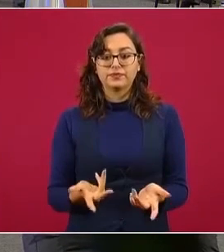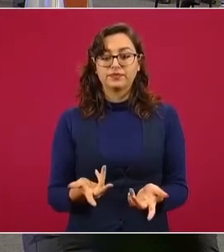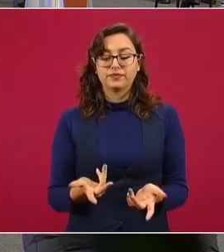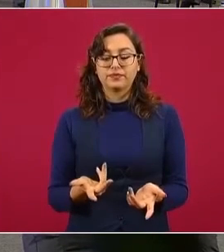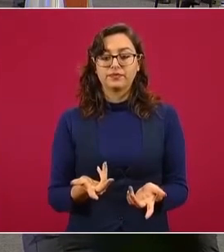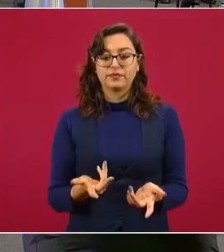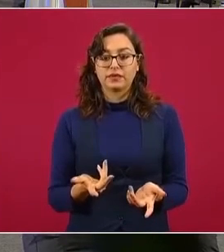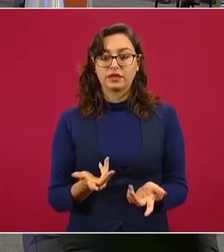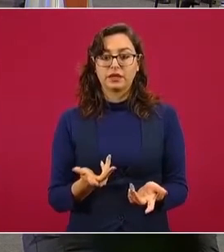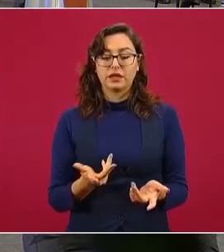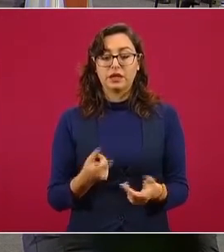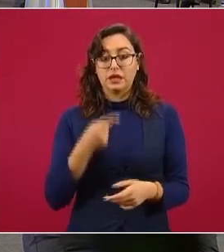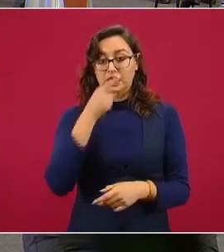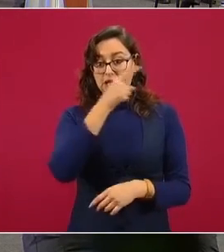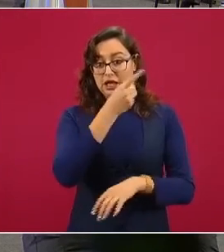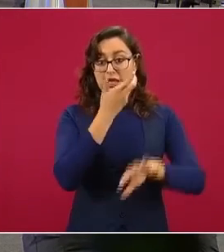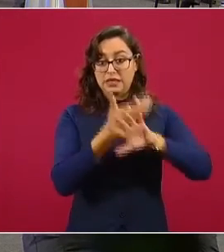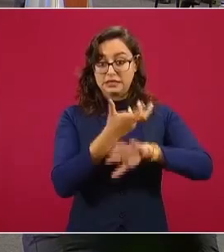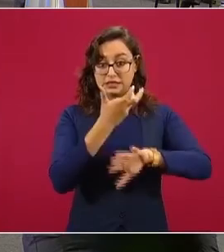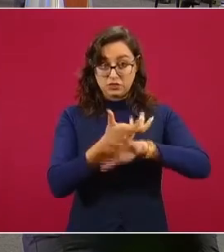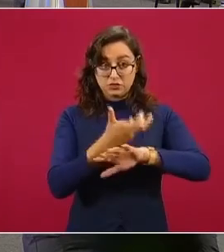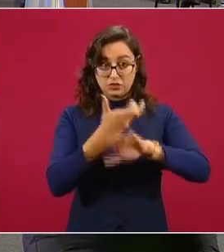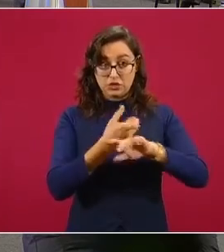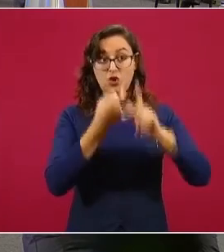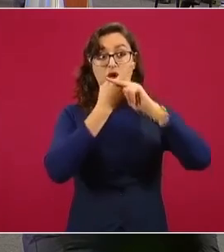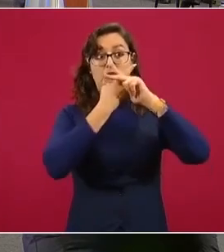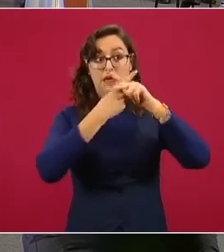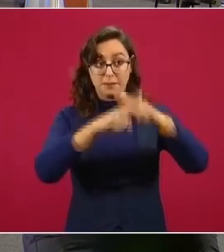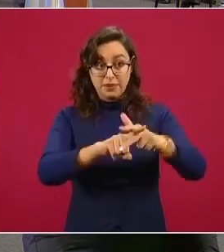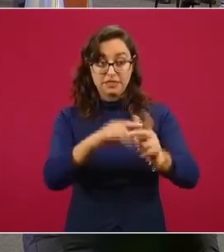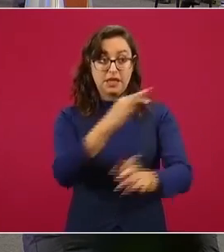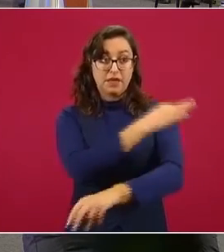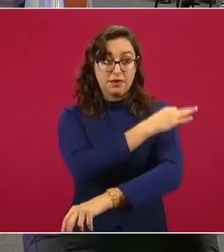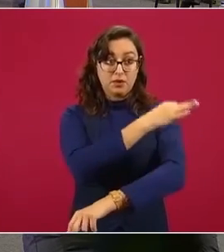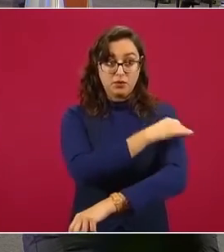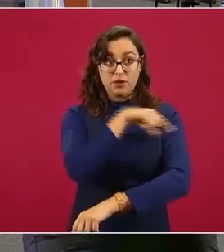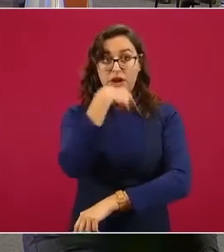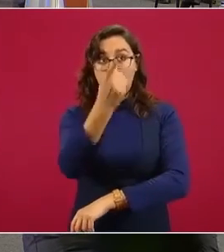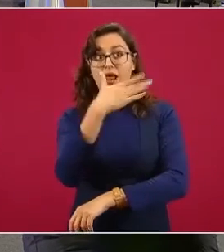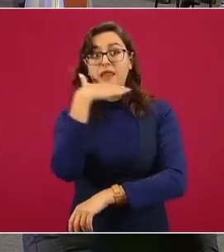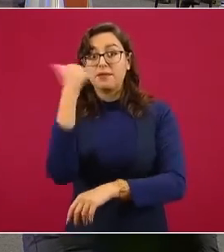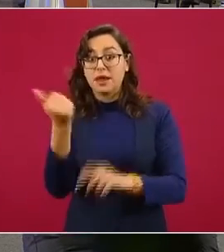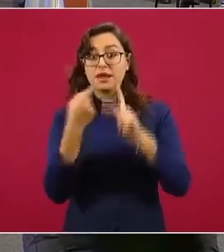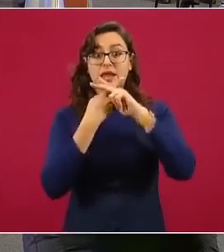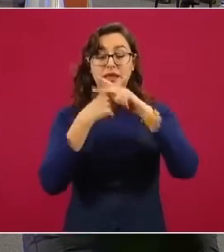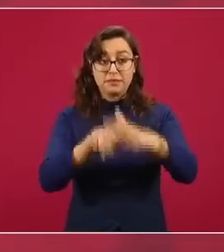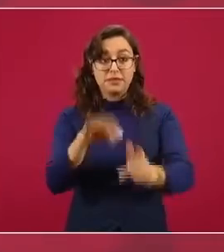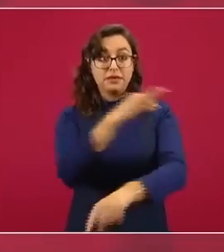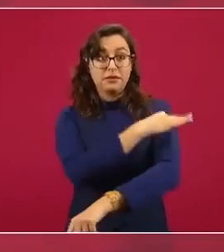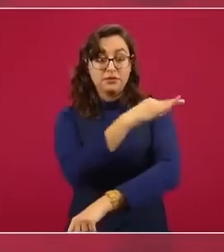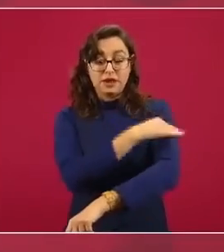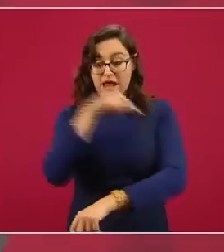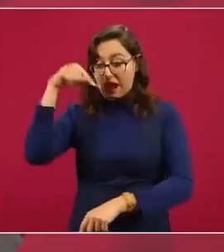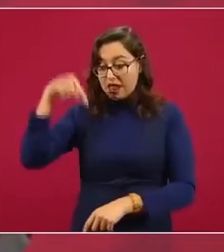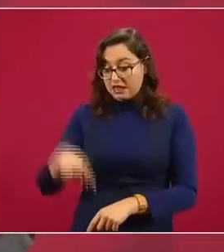distancia muy breve respecto a Estados Unidos y Alemania, que fue la instrucción que nos dio el presidente.